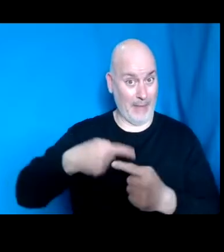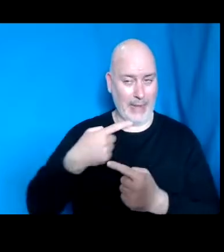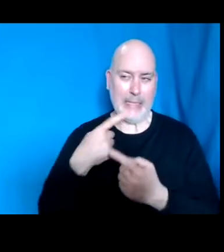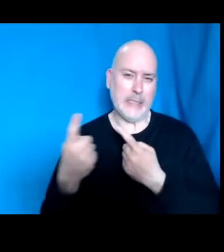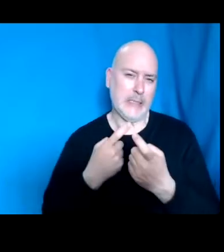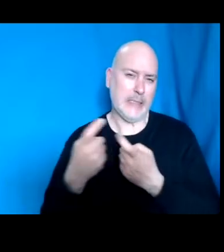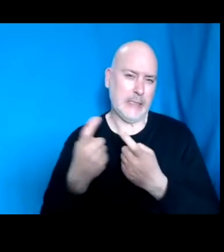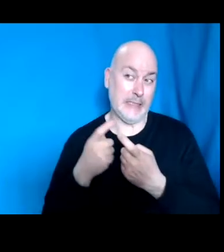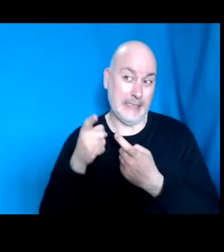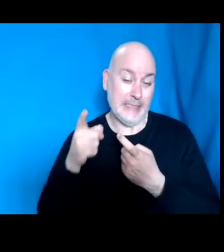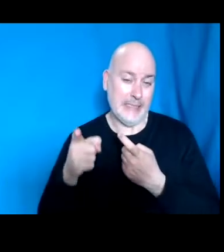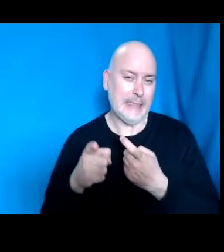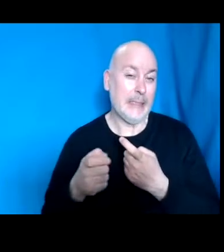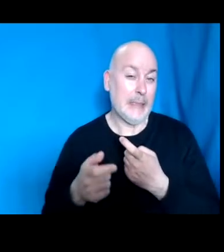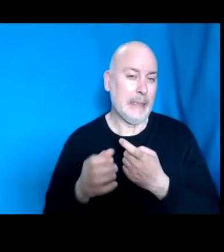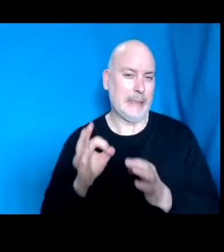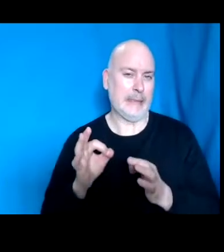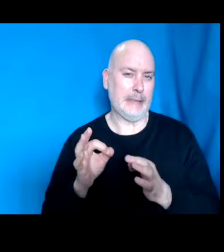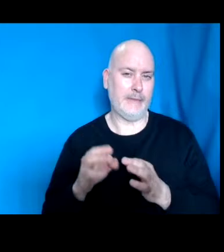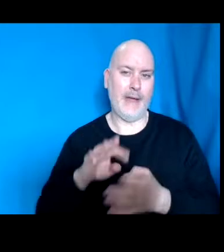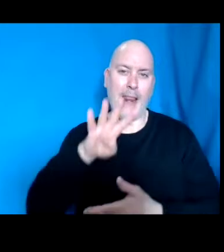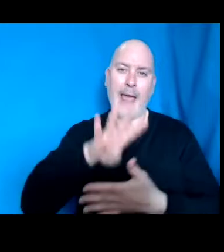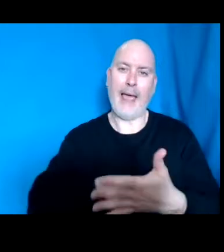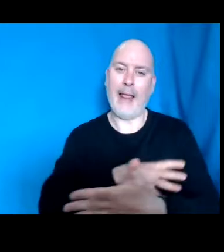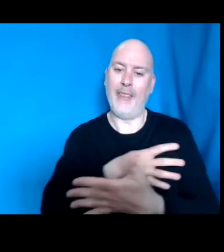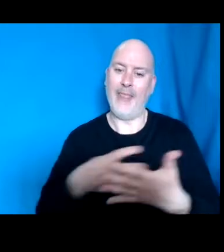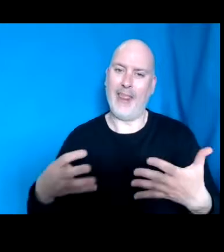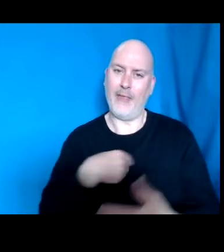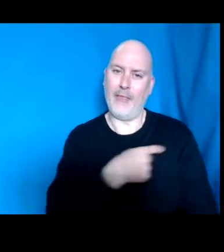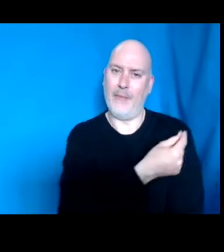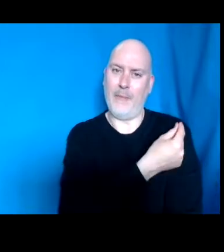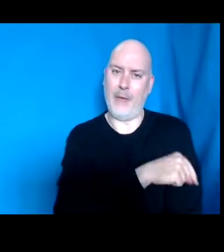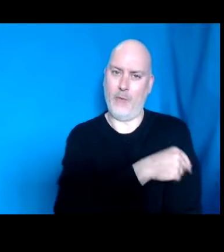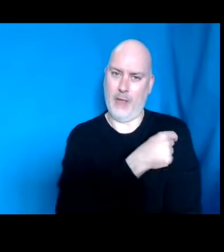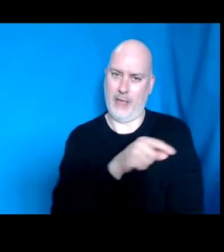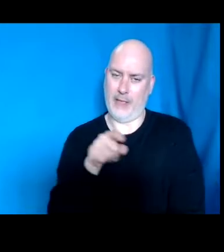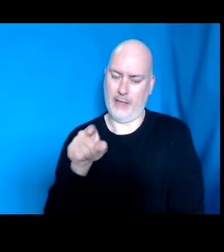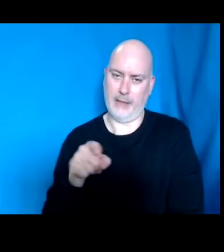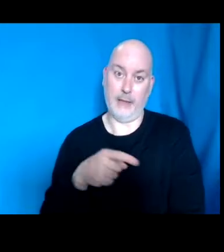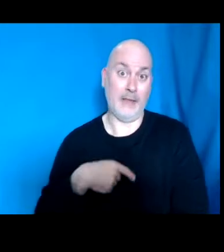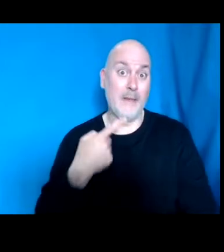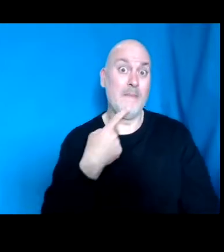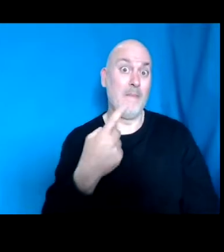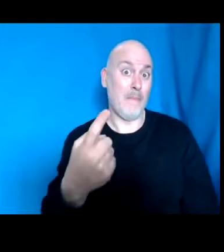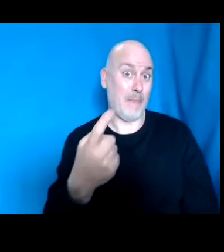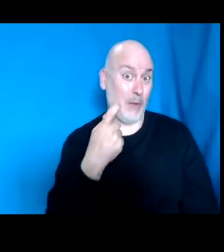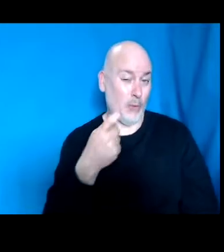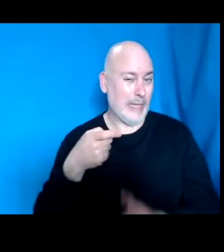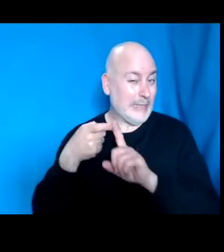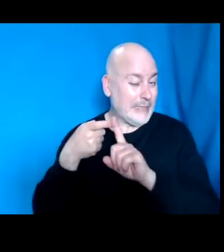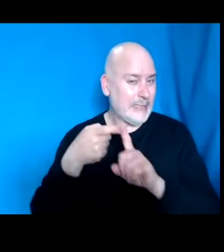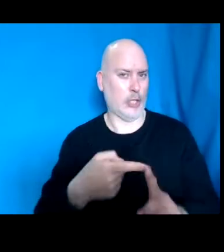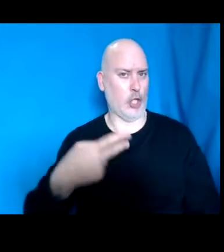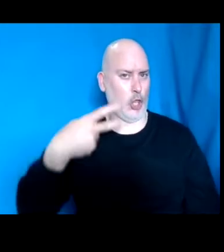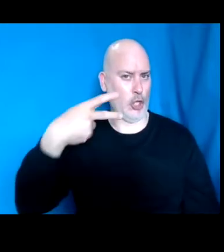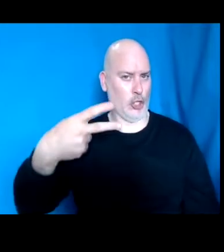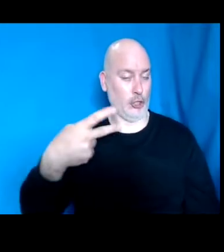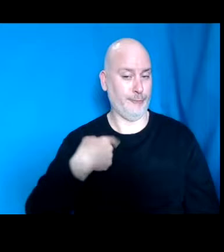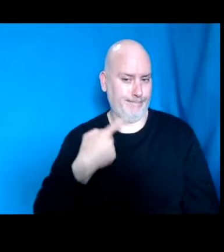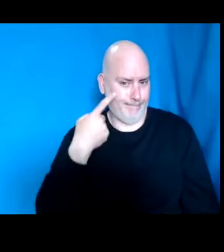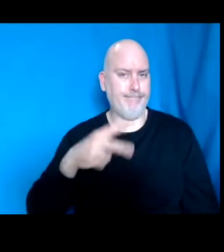a tener en cuenta el calendario vacunal. Esta pregunta va a ir dirigida en dos aspectos que consideramos